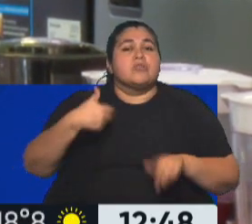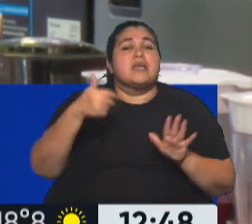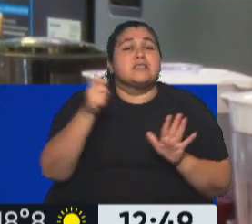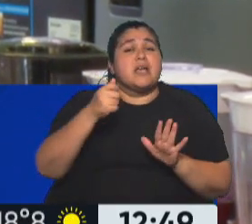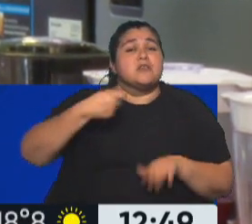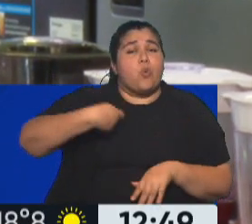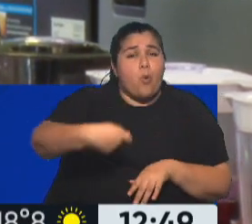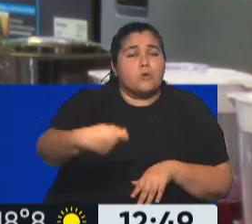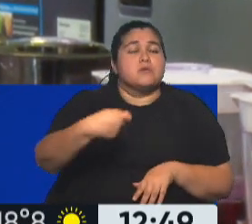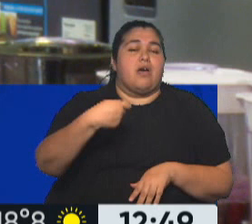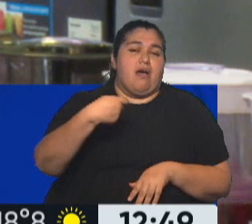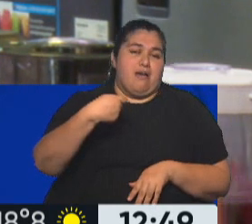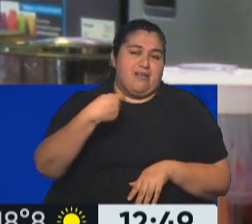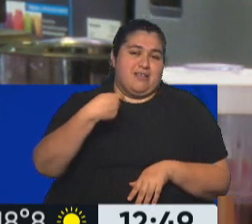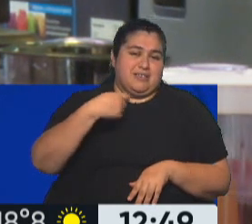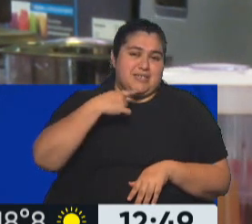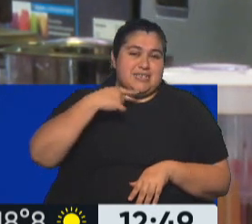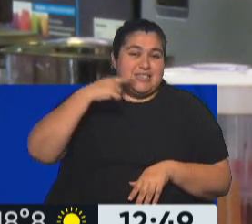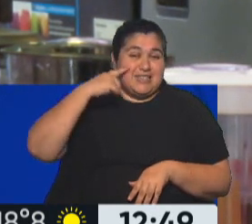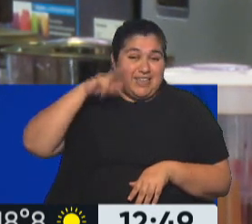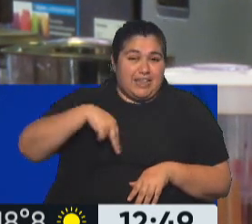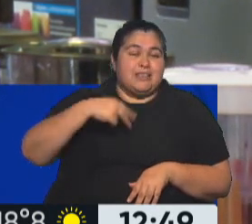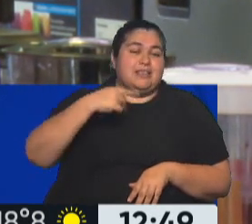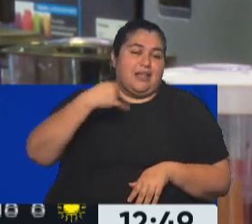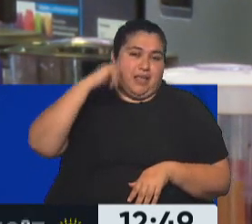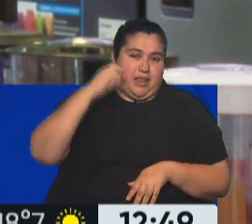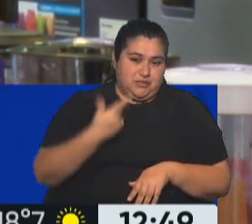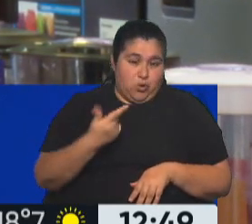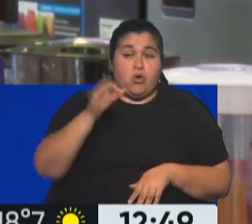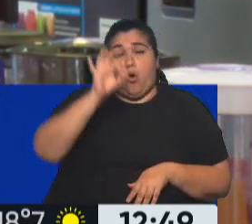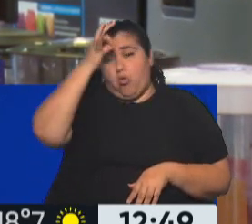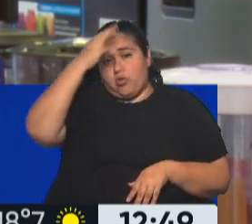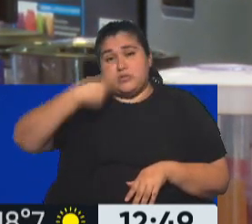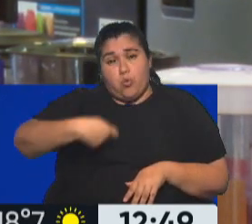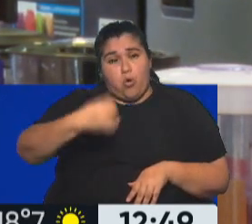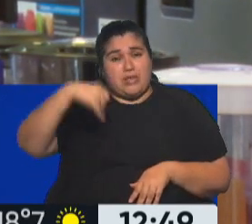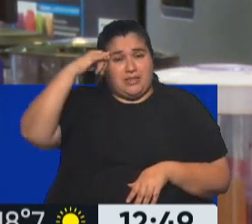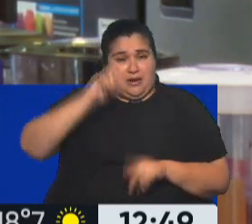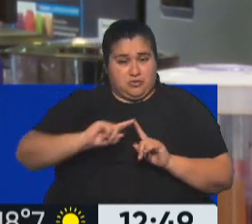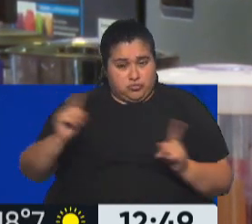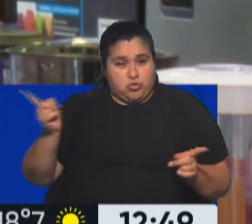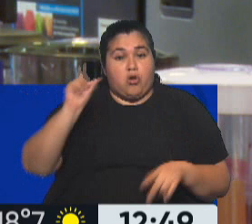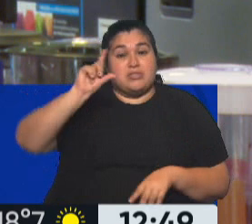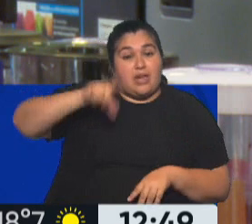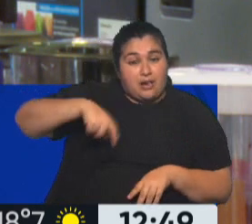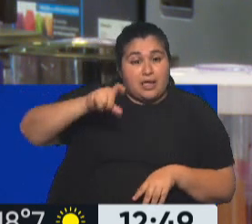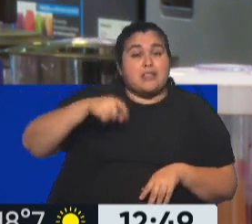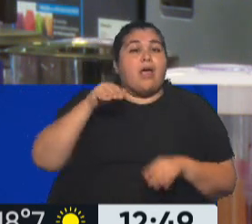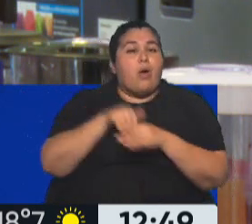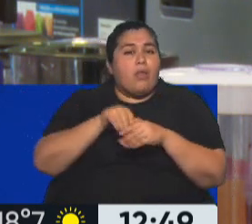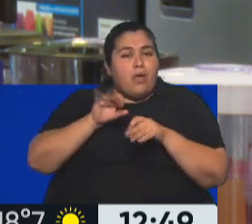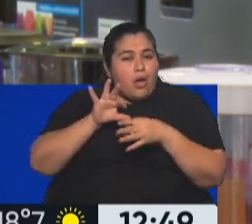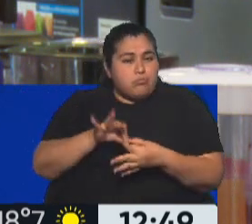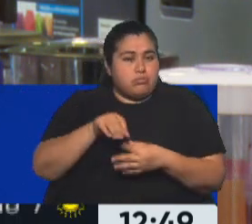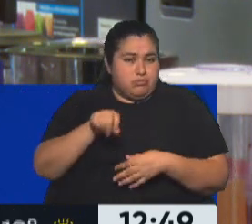interés y tener reservado para seleccionados nueve cuotas sin interés o 12 cuotas sin interés incluso con tarjetas bancarias